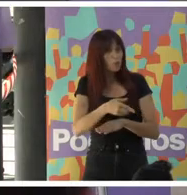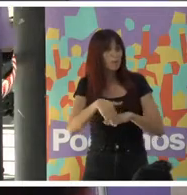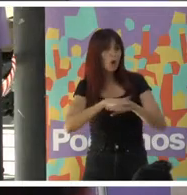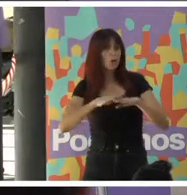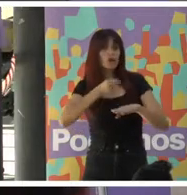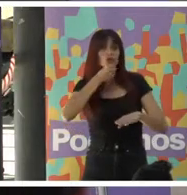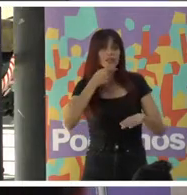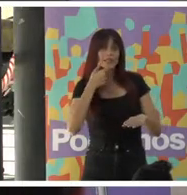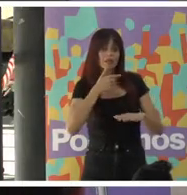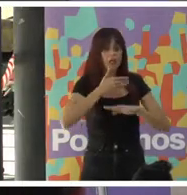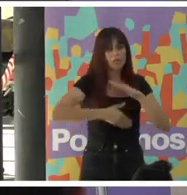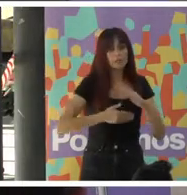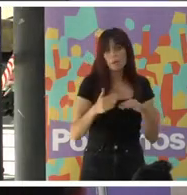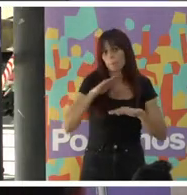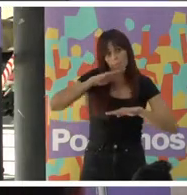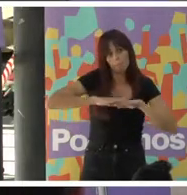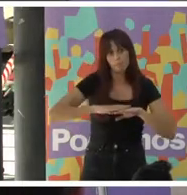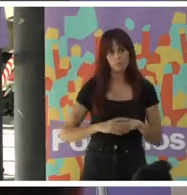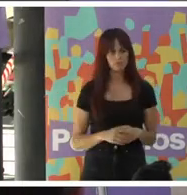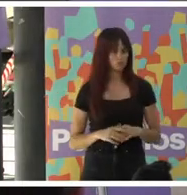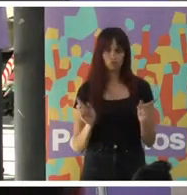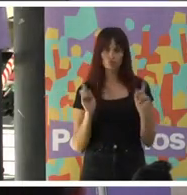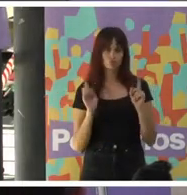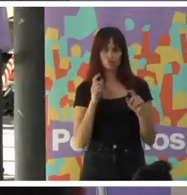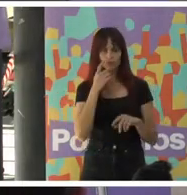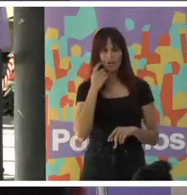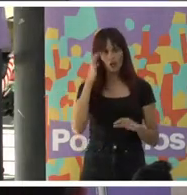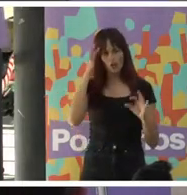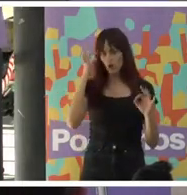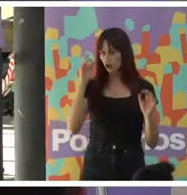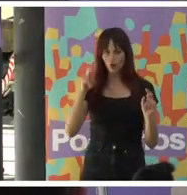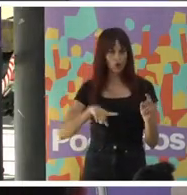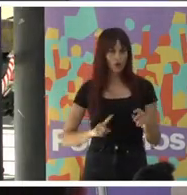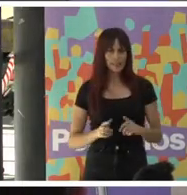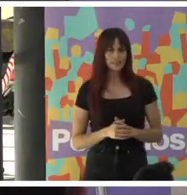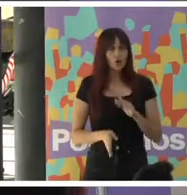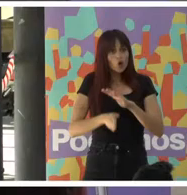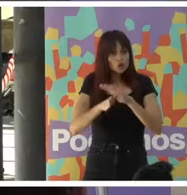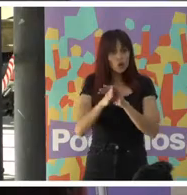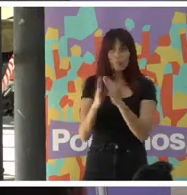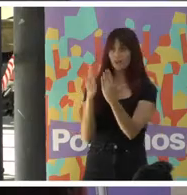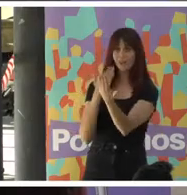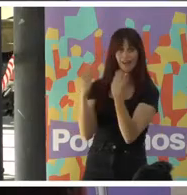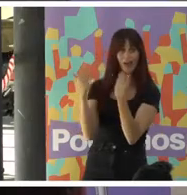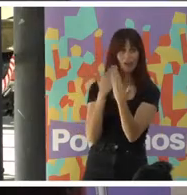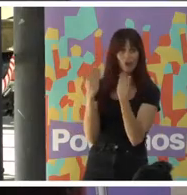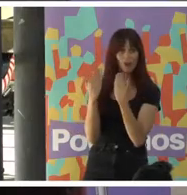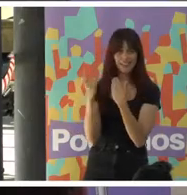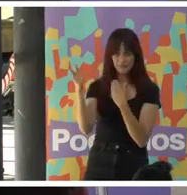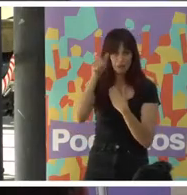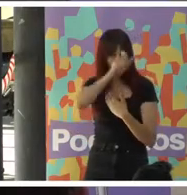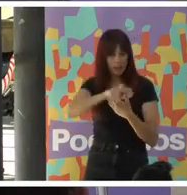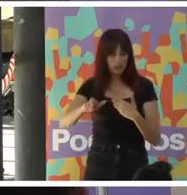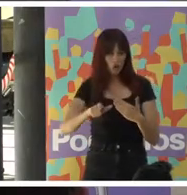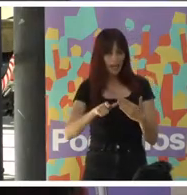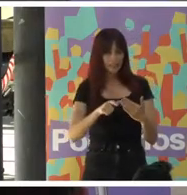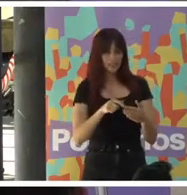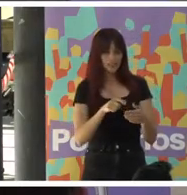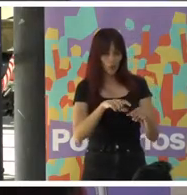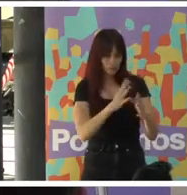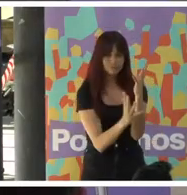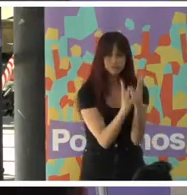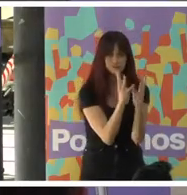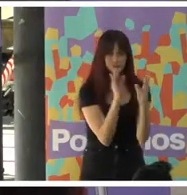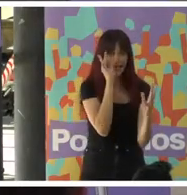Socialista y su entorno mediático. Pero no, no es razonable que sigamos manteniendo relaciones con quien quema vivos a niños.